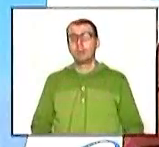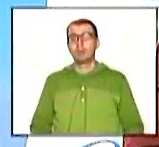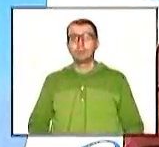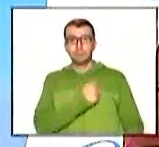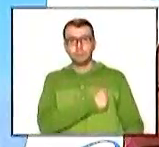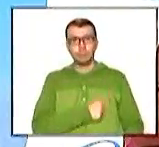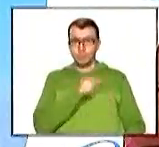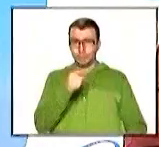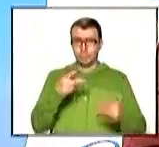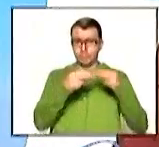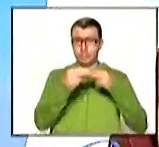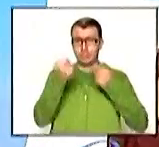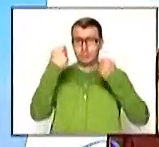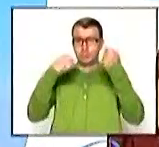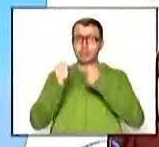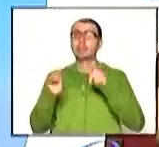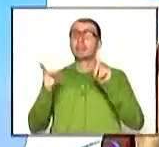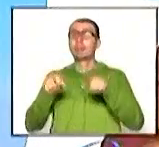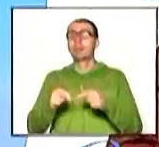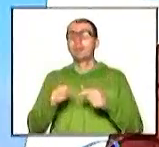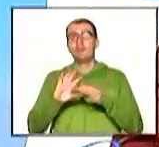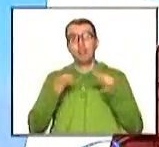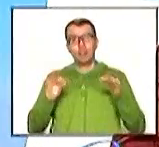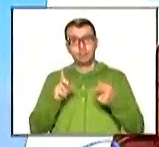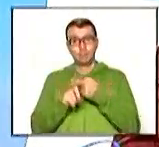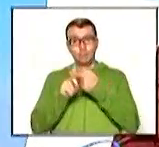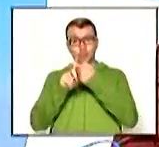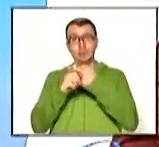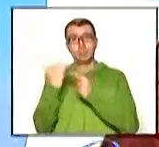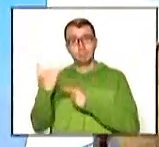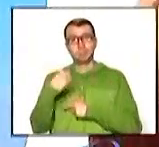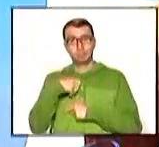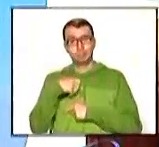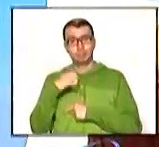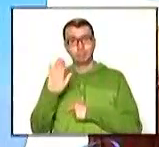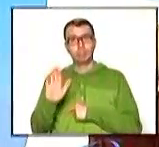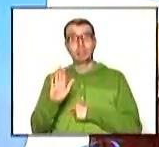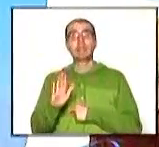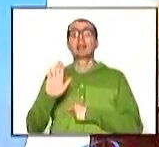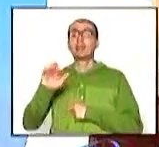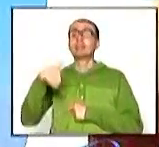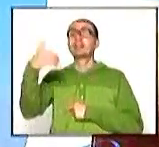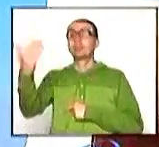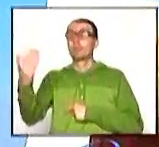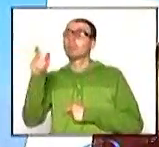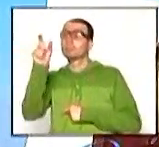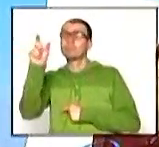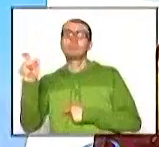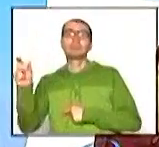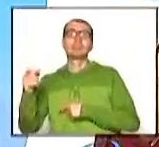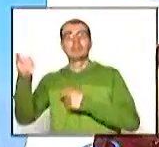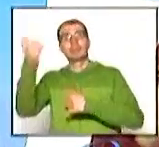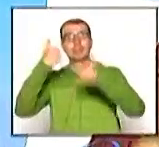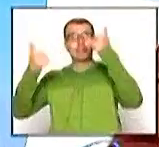corte de comerciales con la píldora de optimismo incluida. Y al regresar abriremos nuestra línea